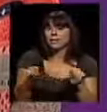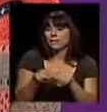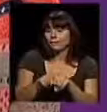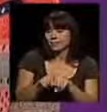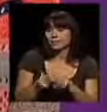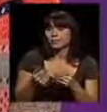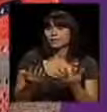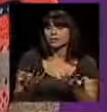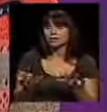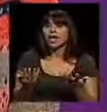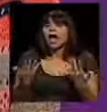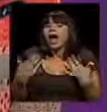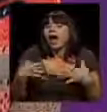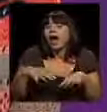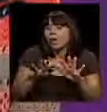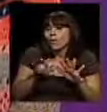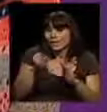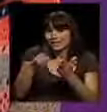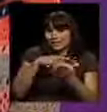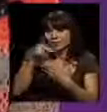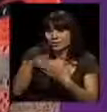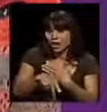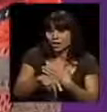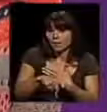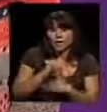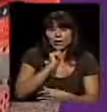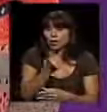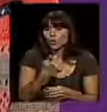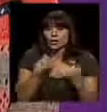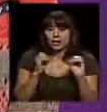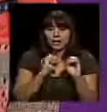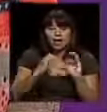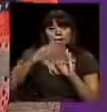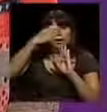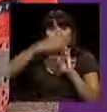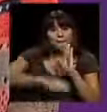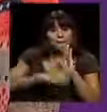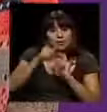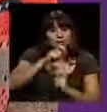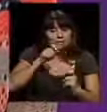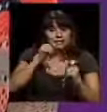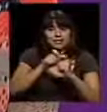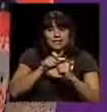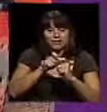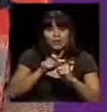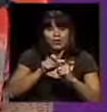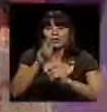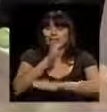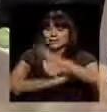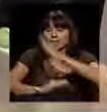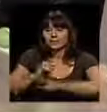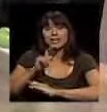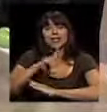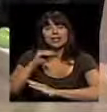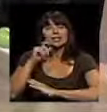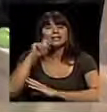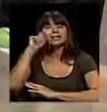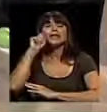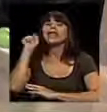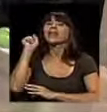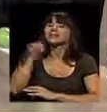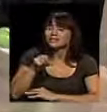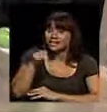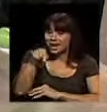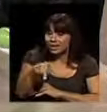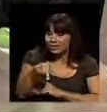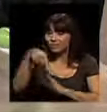añadir que aunque el programa no tiene una mención específica en el tema de discapacidad y sexualidad, sí aborda el tema de derechos humanos, sí